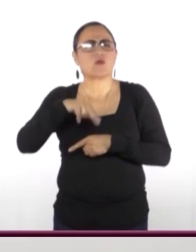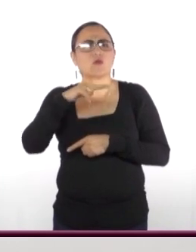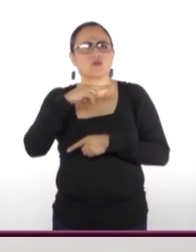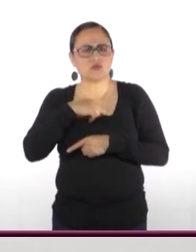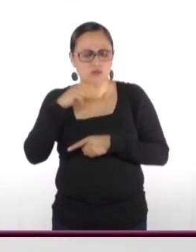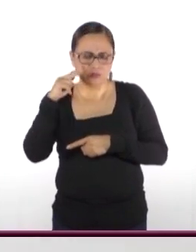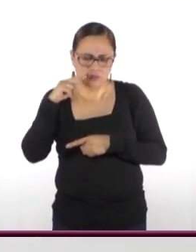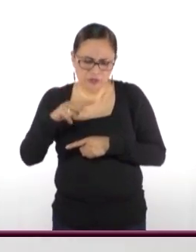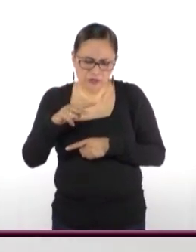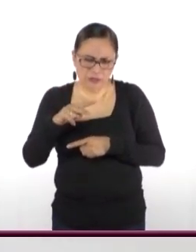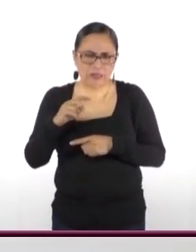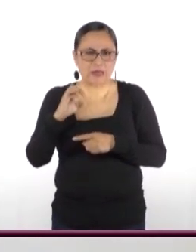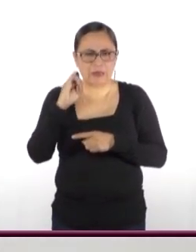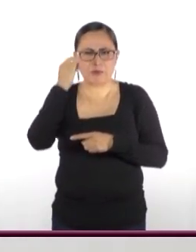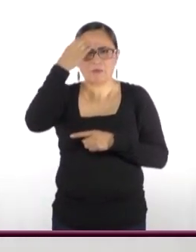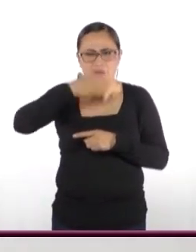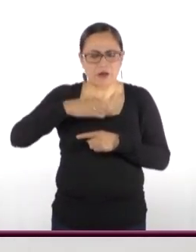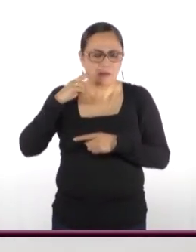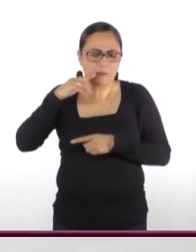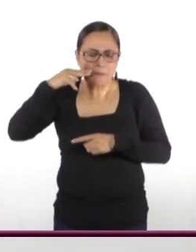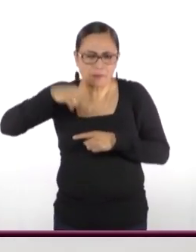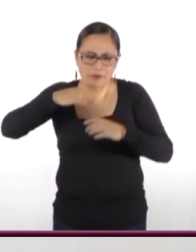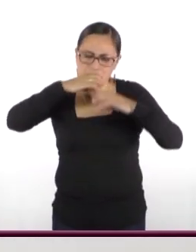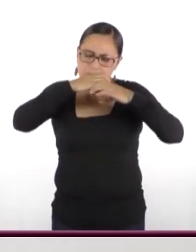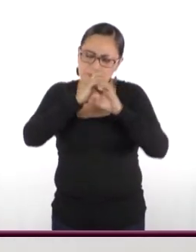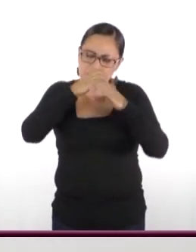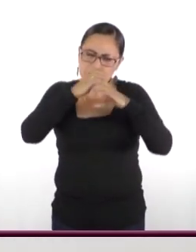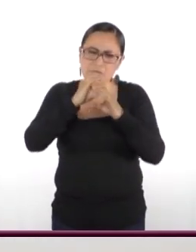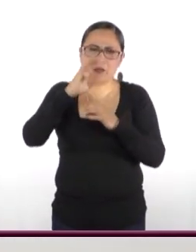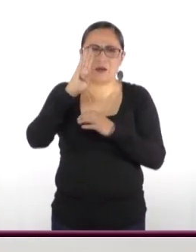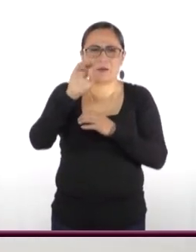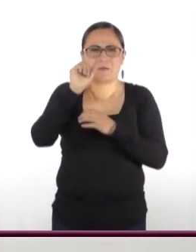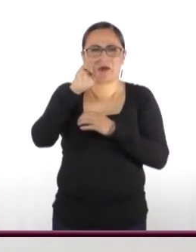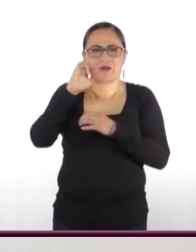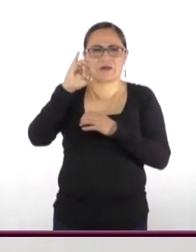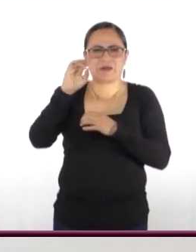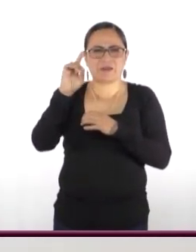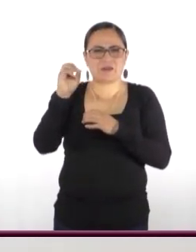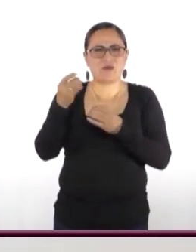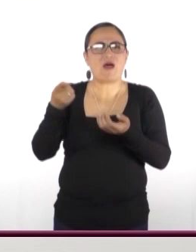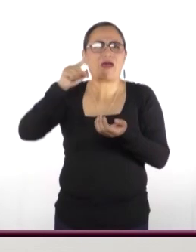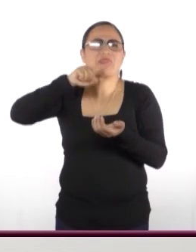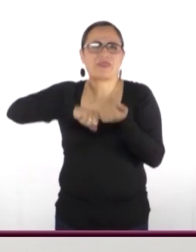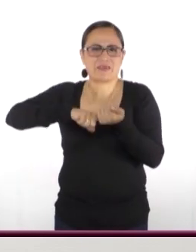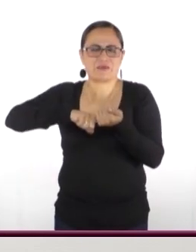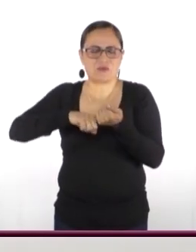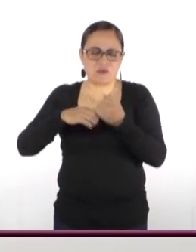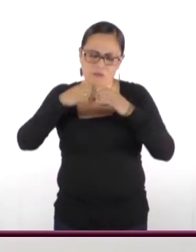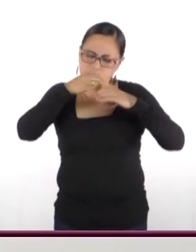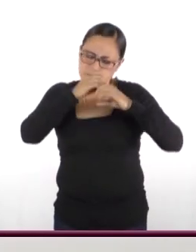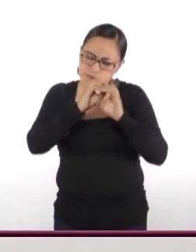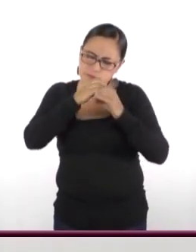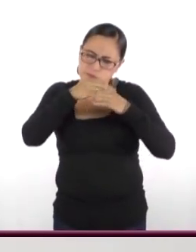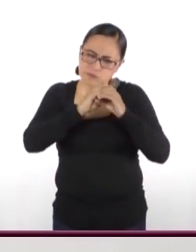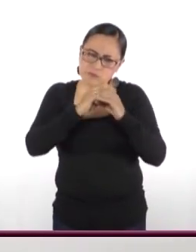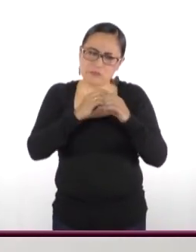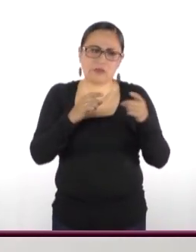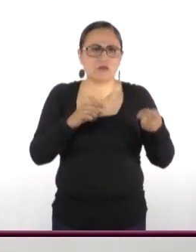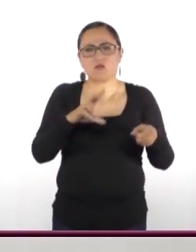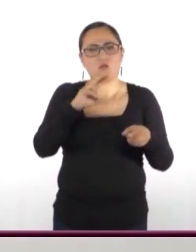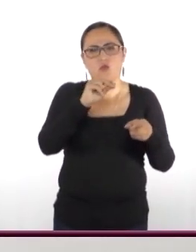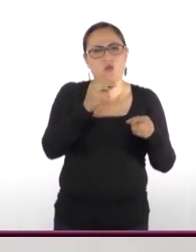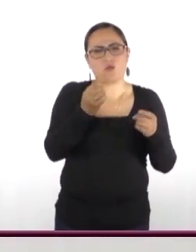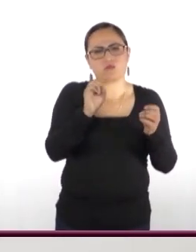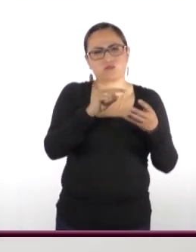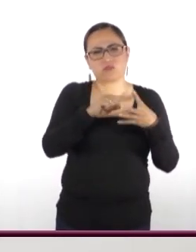choca, rebota y nosotros capturamos esas señales. Entonces, en un microscopio de barrido vemos la estructura interna, por así decirlo, de la